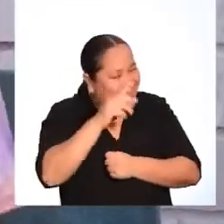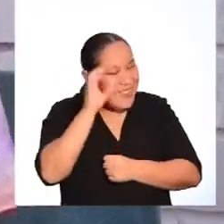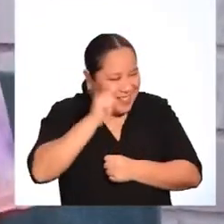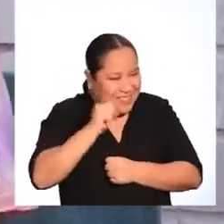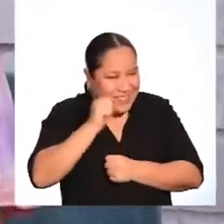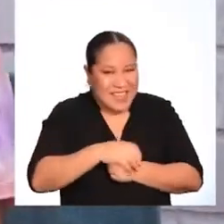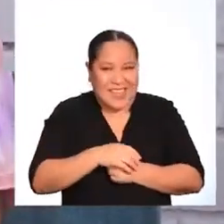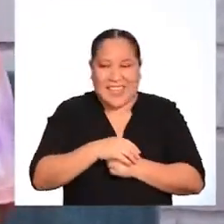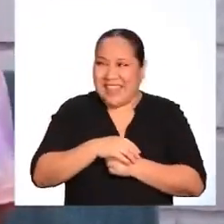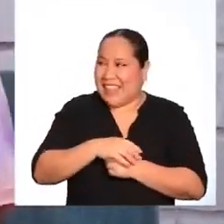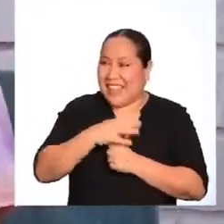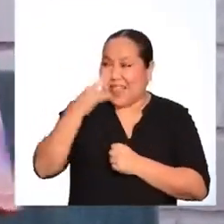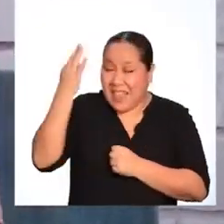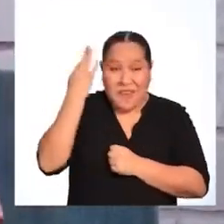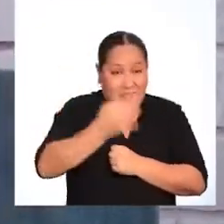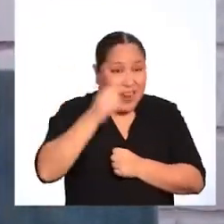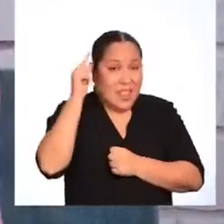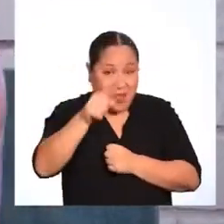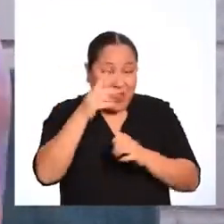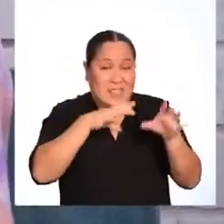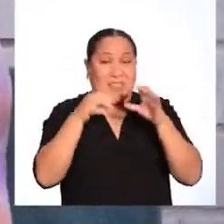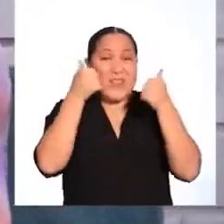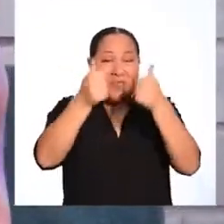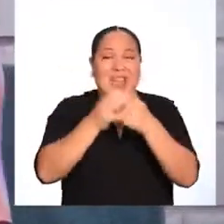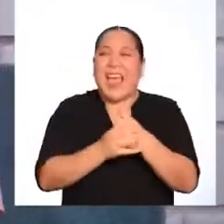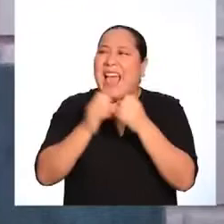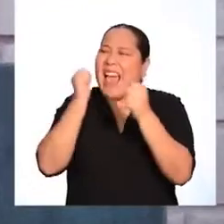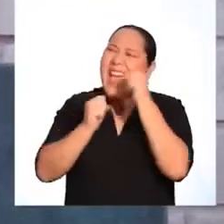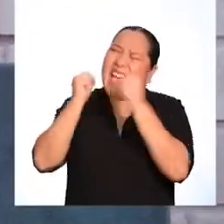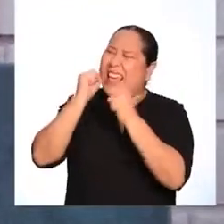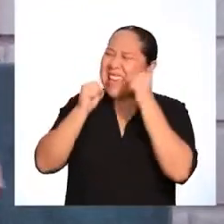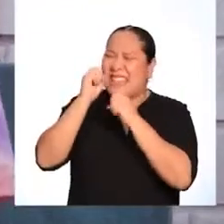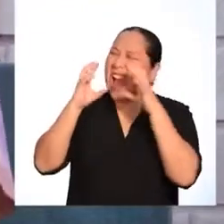shanghai realmente lo has hecho muy bien